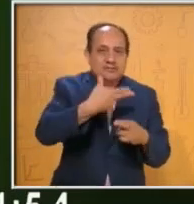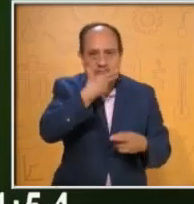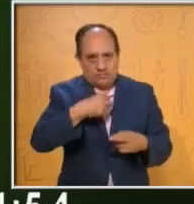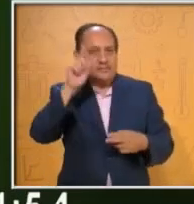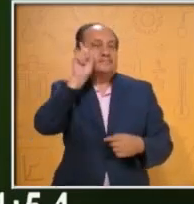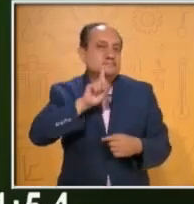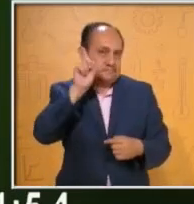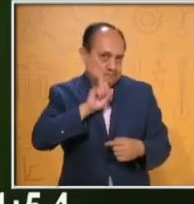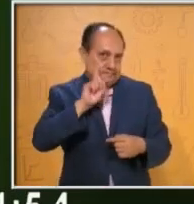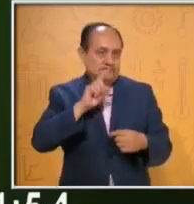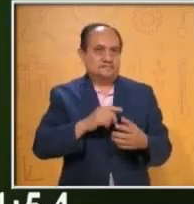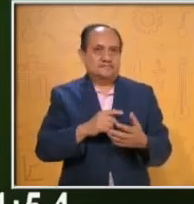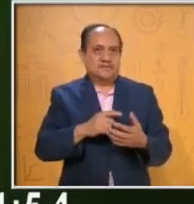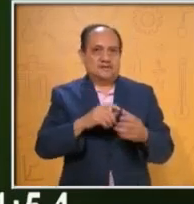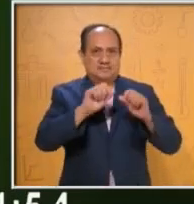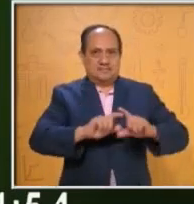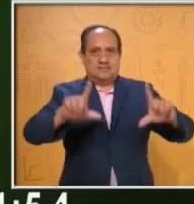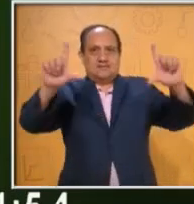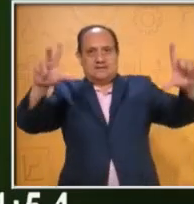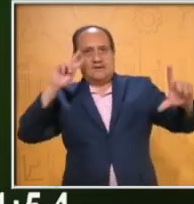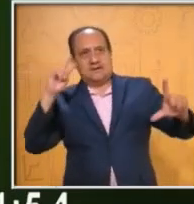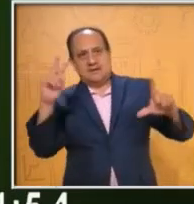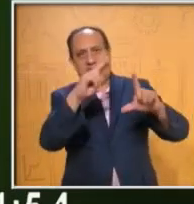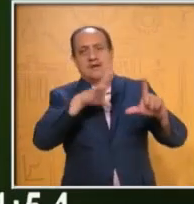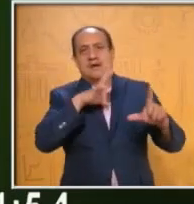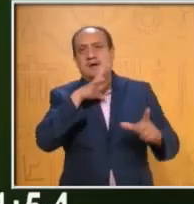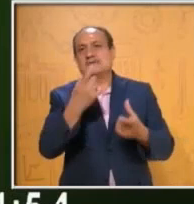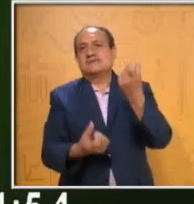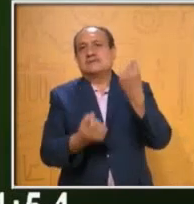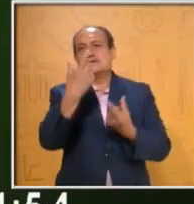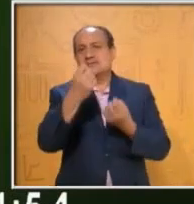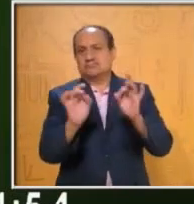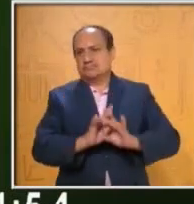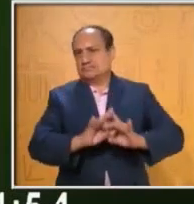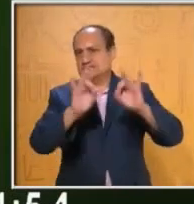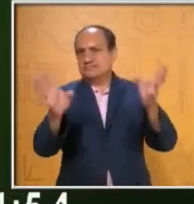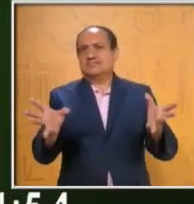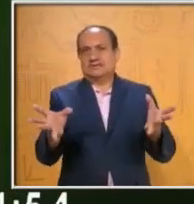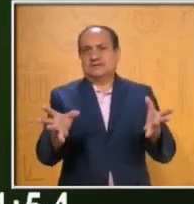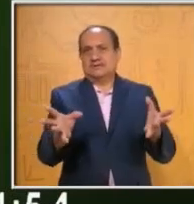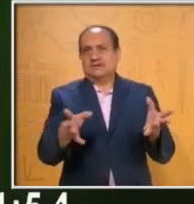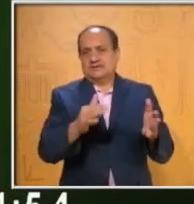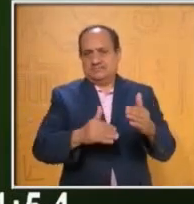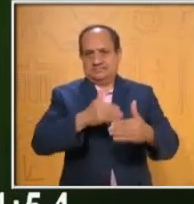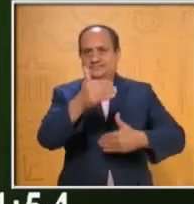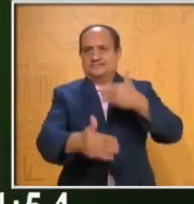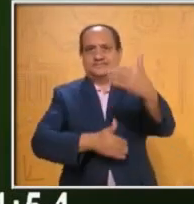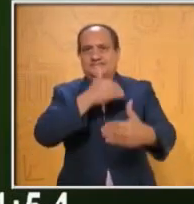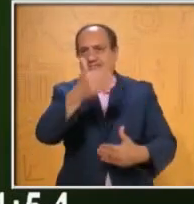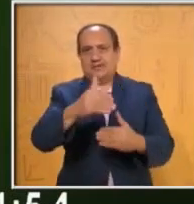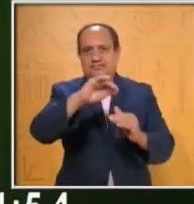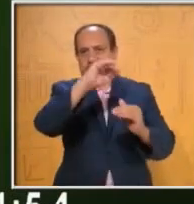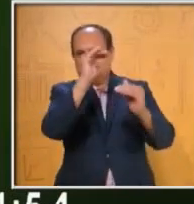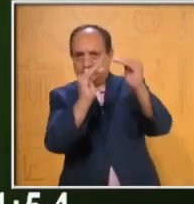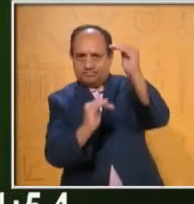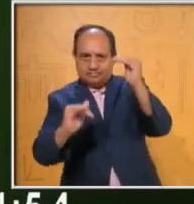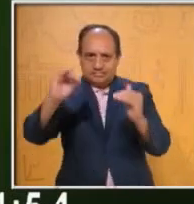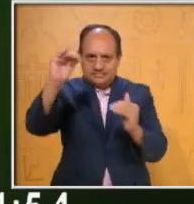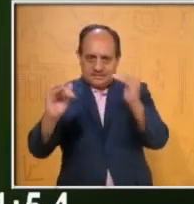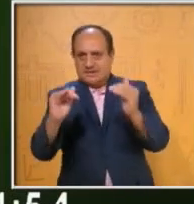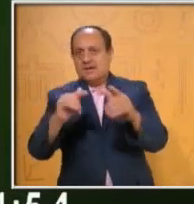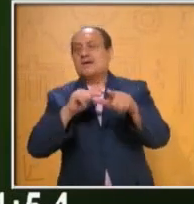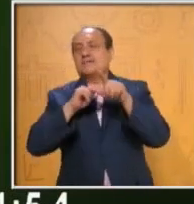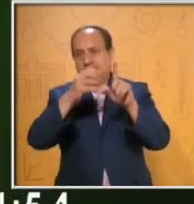el director. Y en pantalla vemos algunas situaciones que son pasos de manera desordenada que vamos a